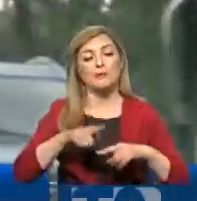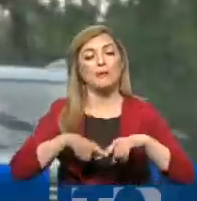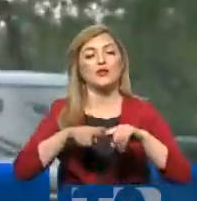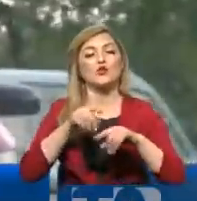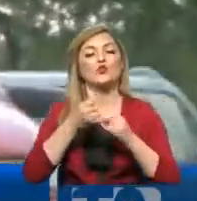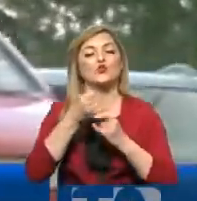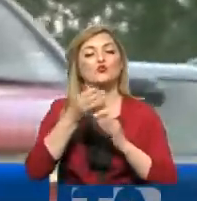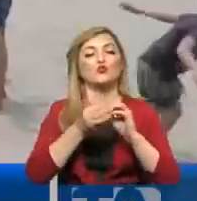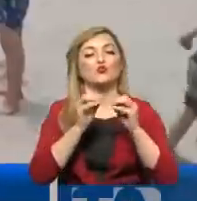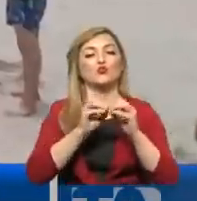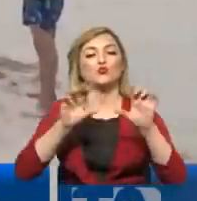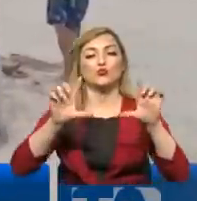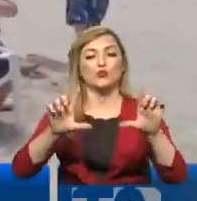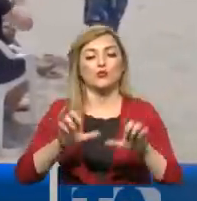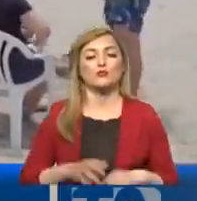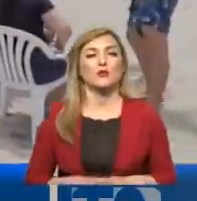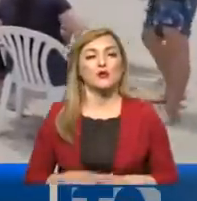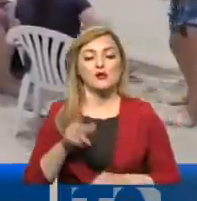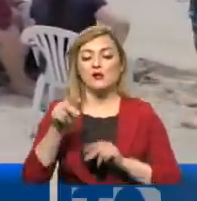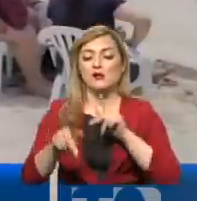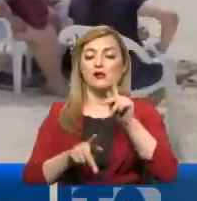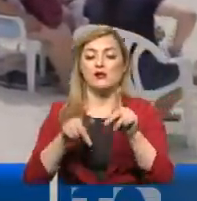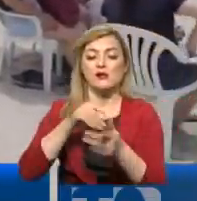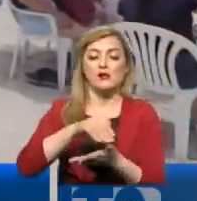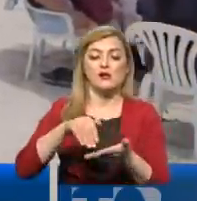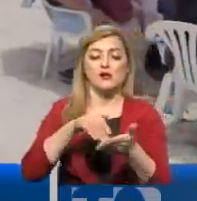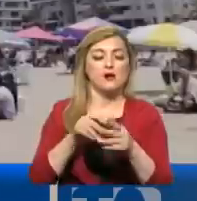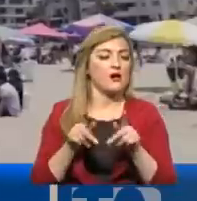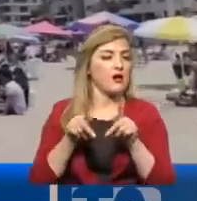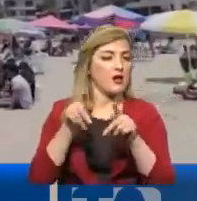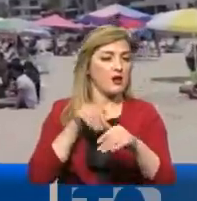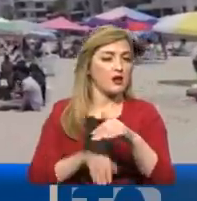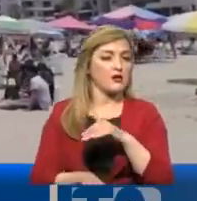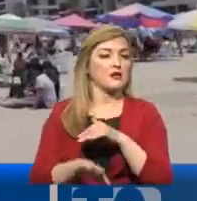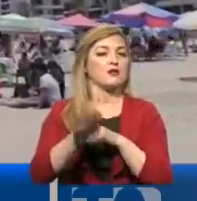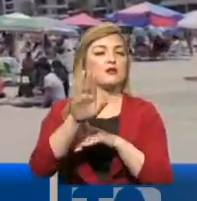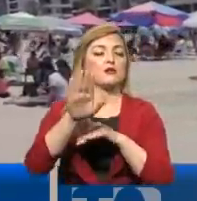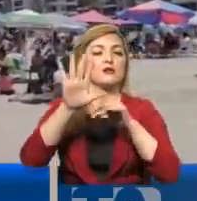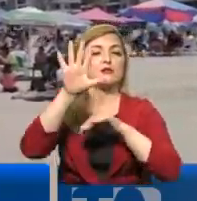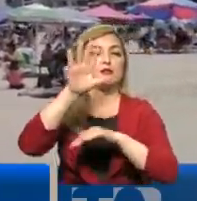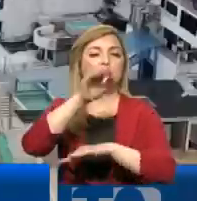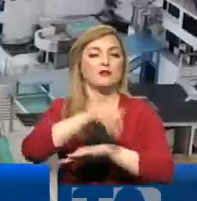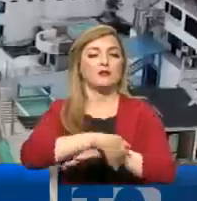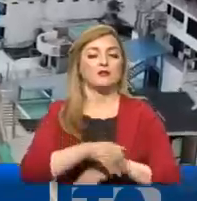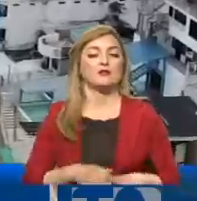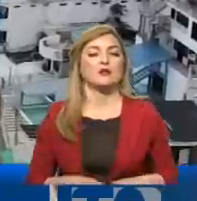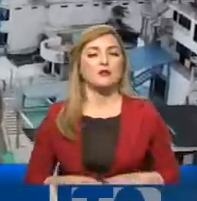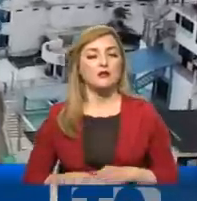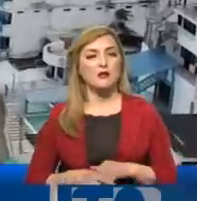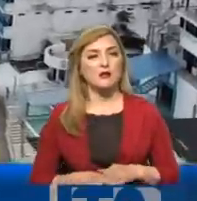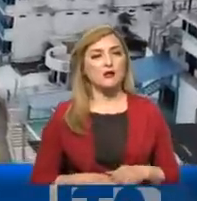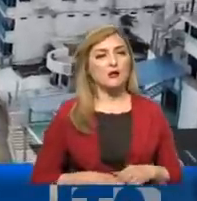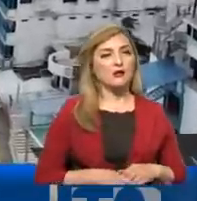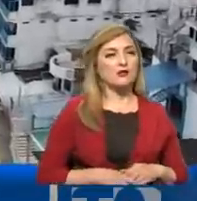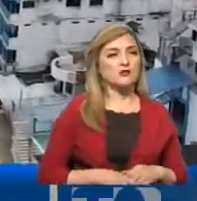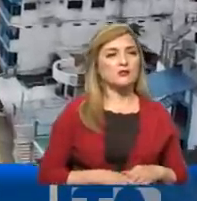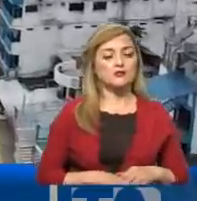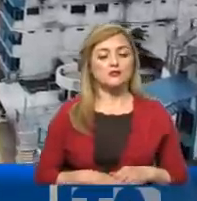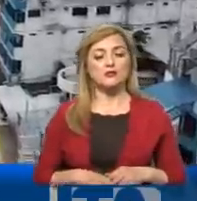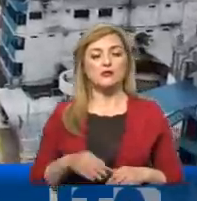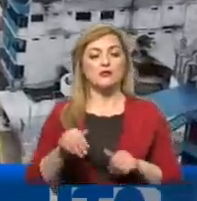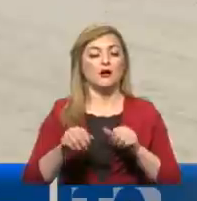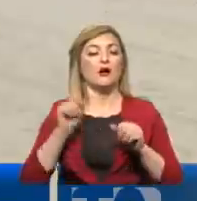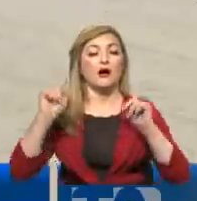último dígito de la placa. En cuanto a playas, en Manabí se permitirá el ingreso hasta las 5 de la tarde, mientras que, por ejemplo, en el balneario